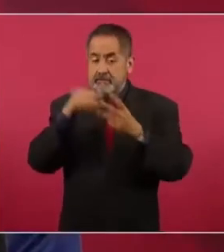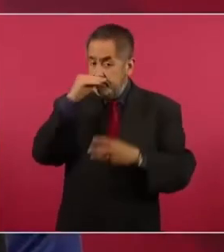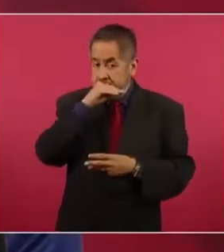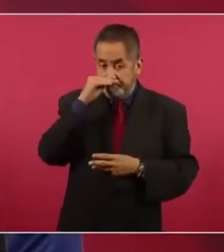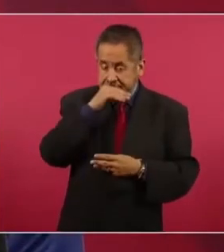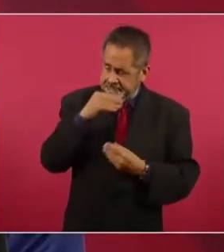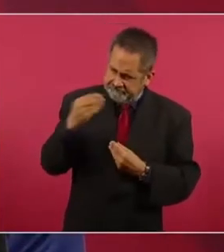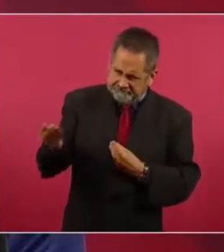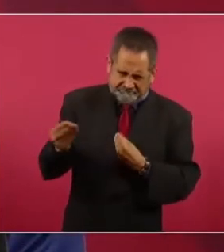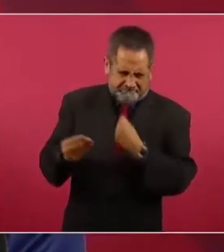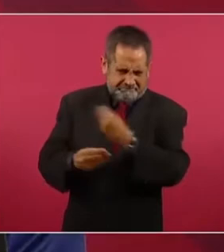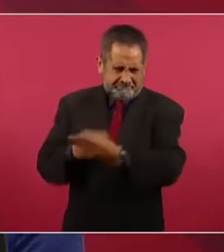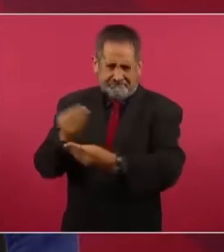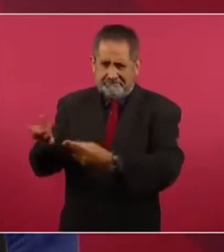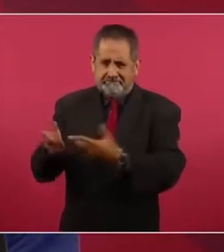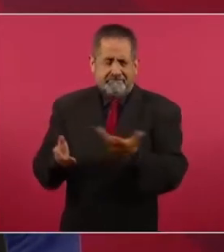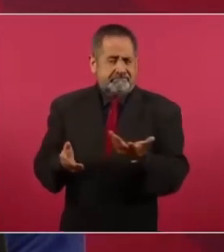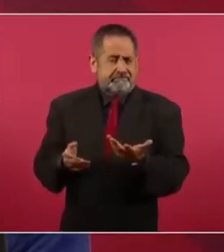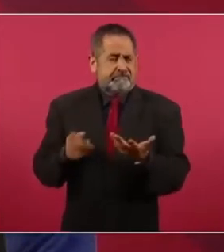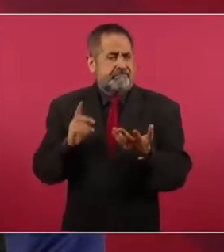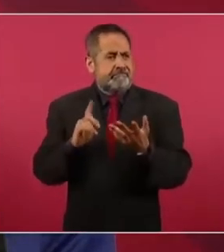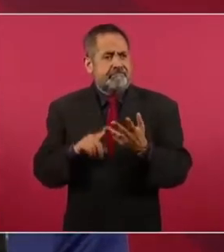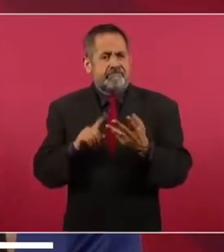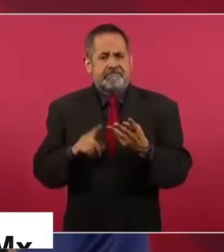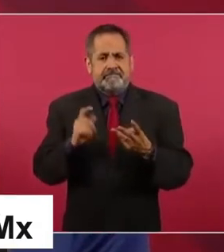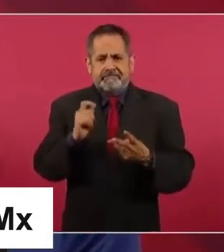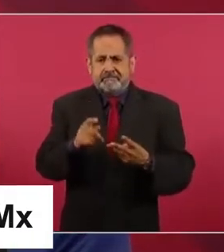gratuita, y tienen